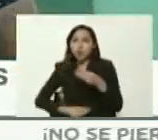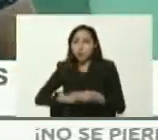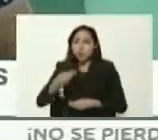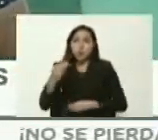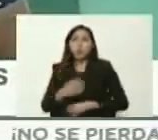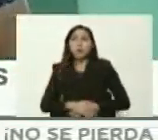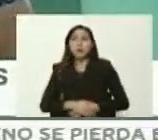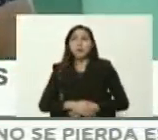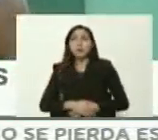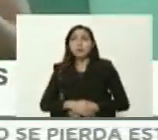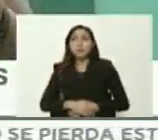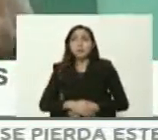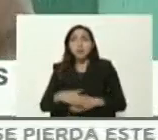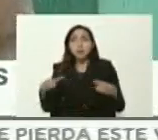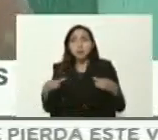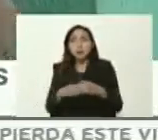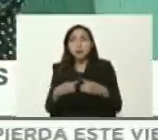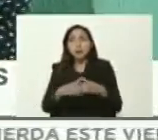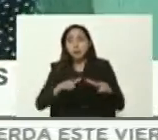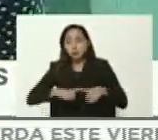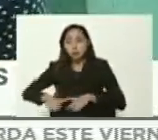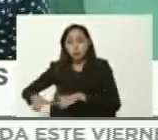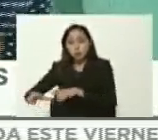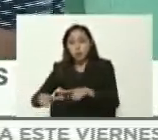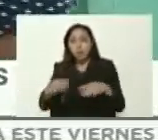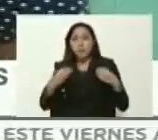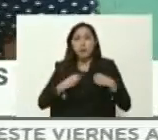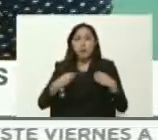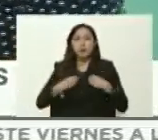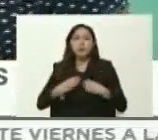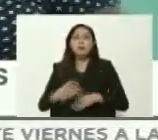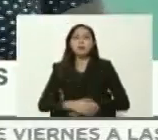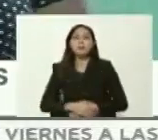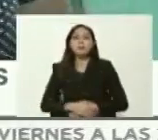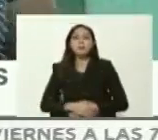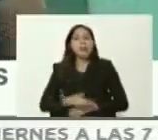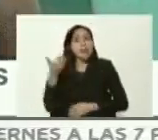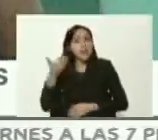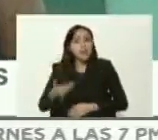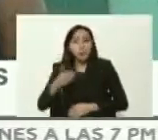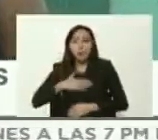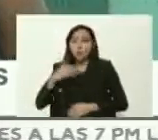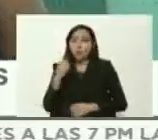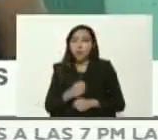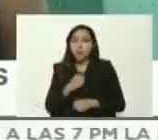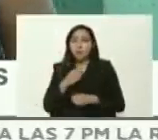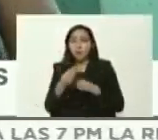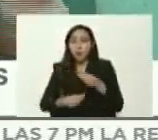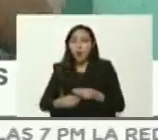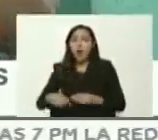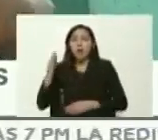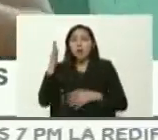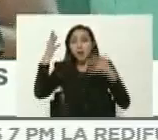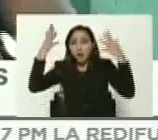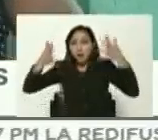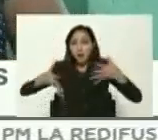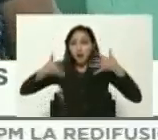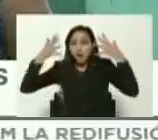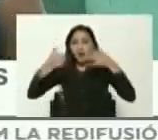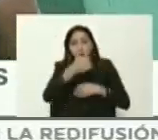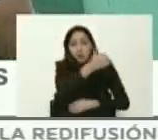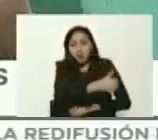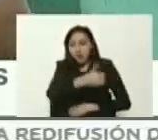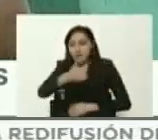en mi consejo comunal, José Pilar Romero. Por eso, para mí es significativo que usted haya orientado que en cada